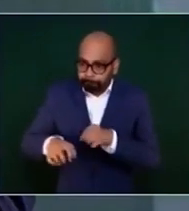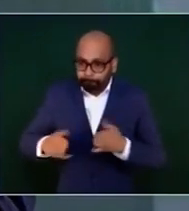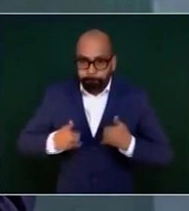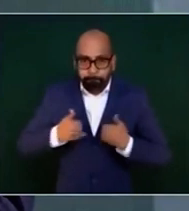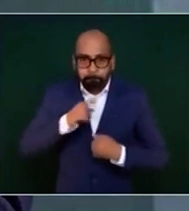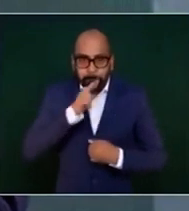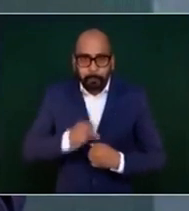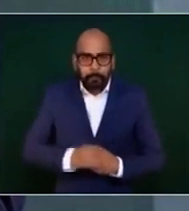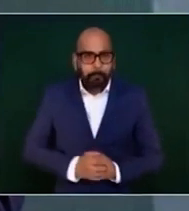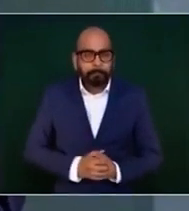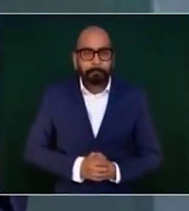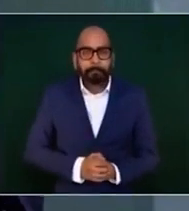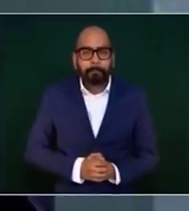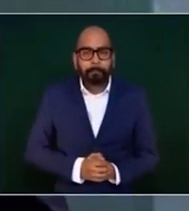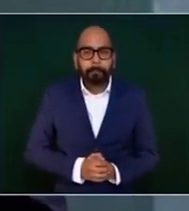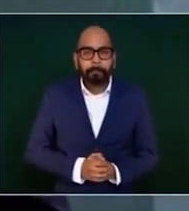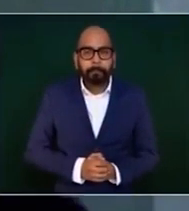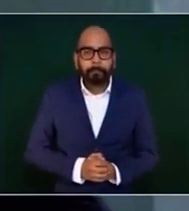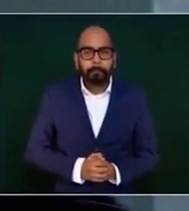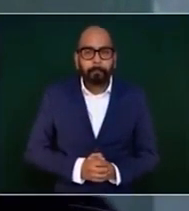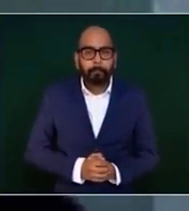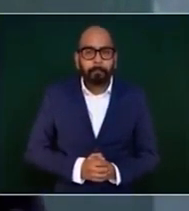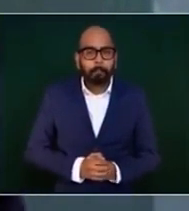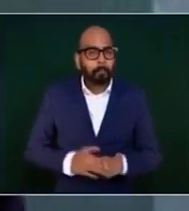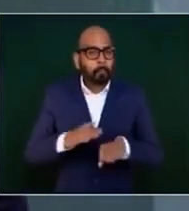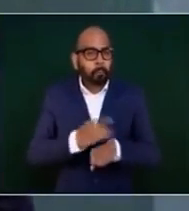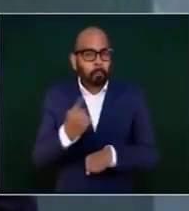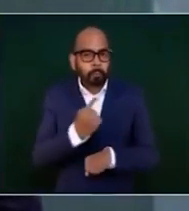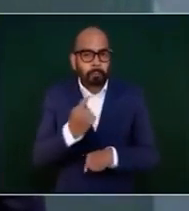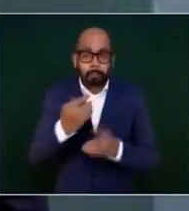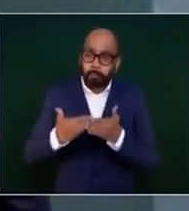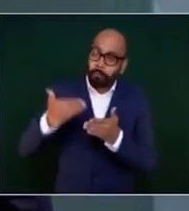porque antes no se atendía a los jóvenes,